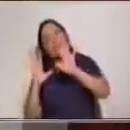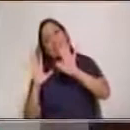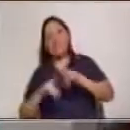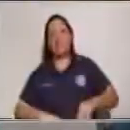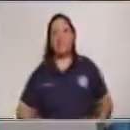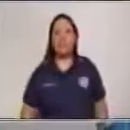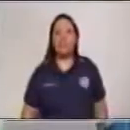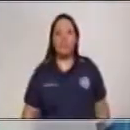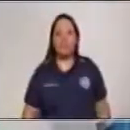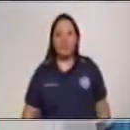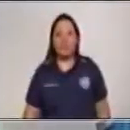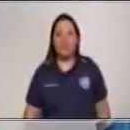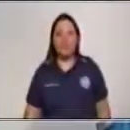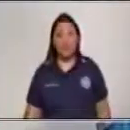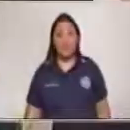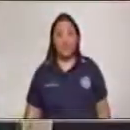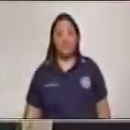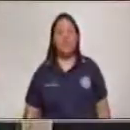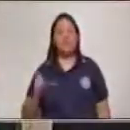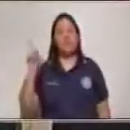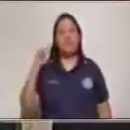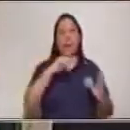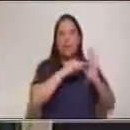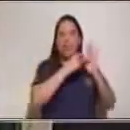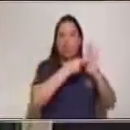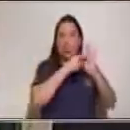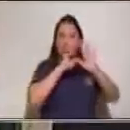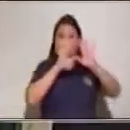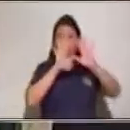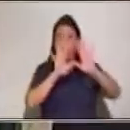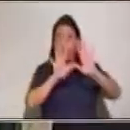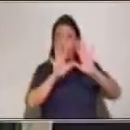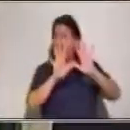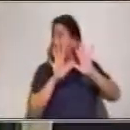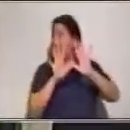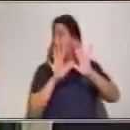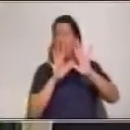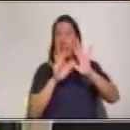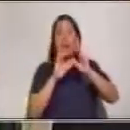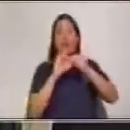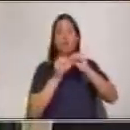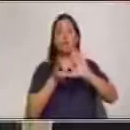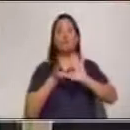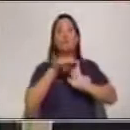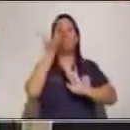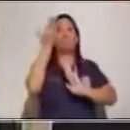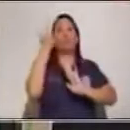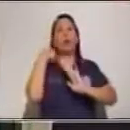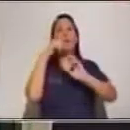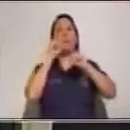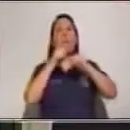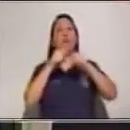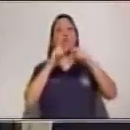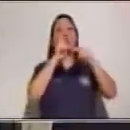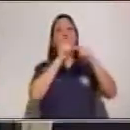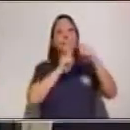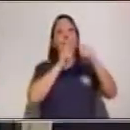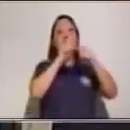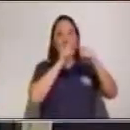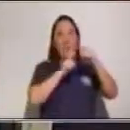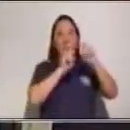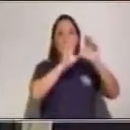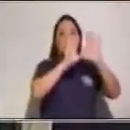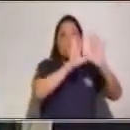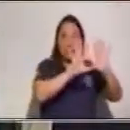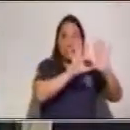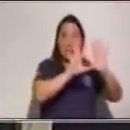10. ¿Qué quiere decir esto? Que 10 es el número más grande que puede dividir tanto al